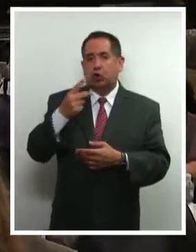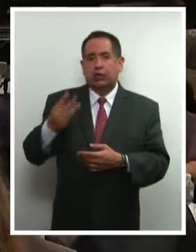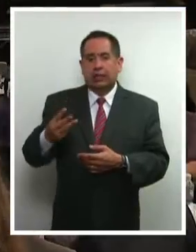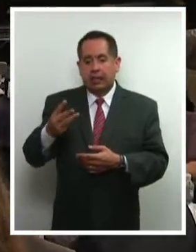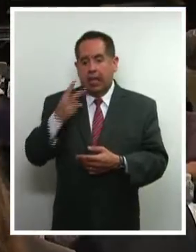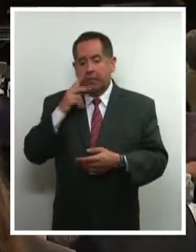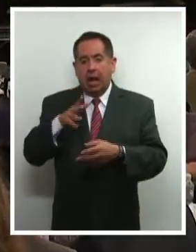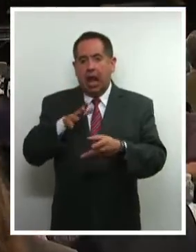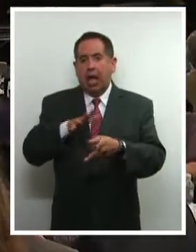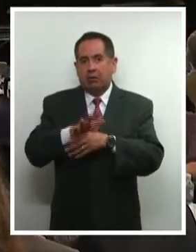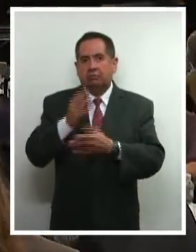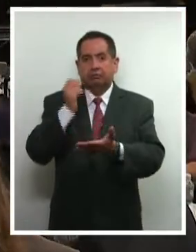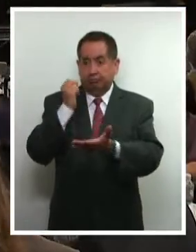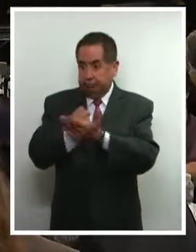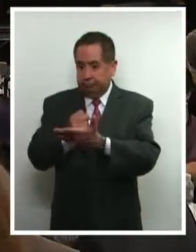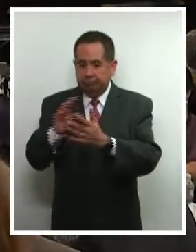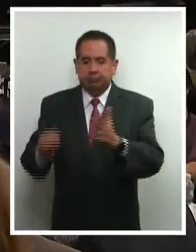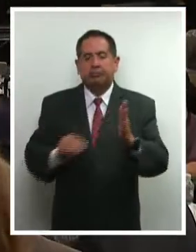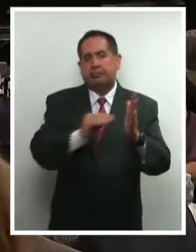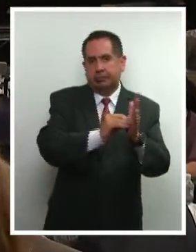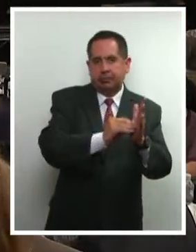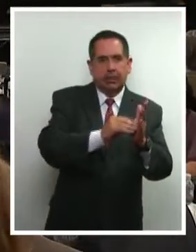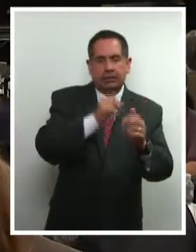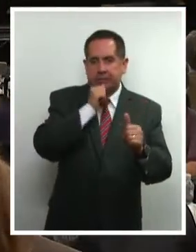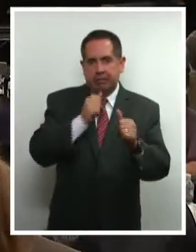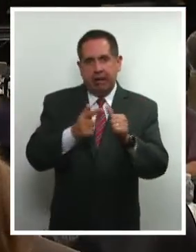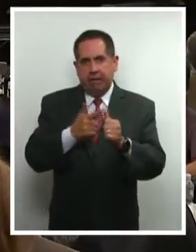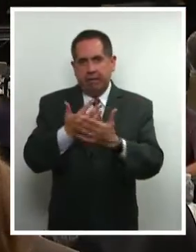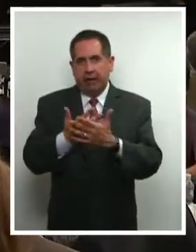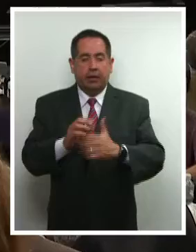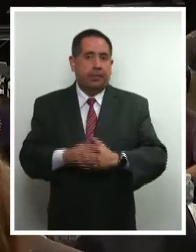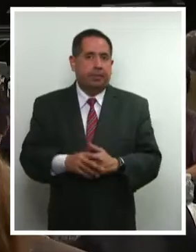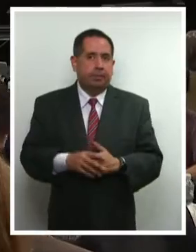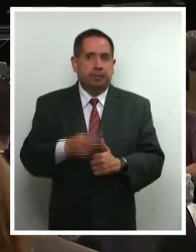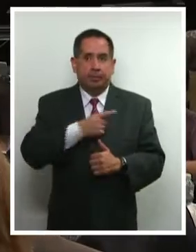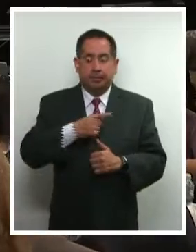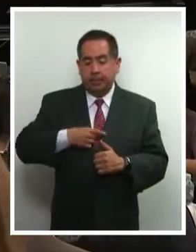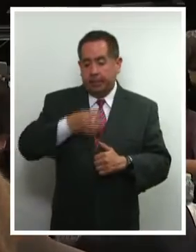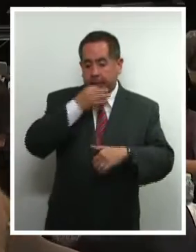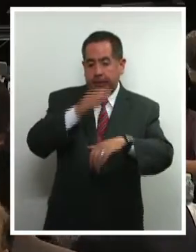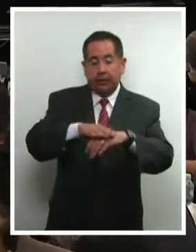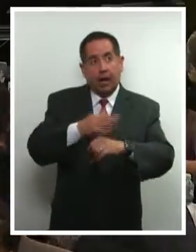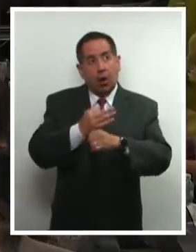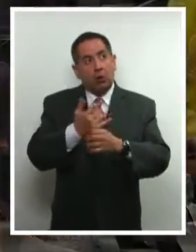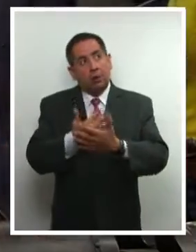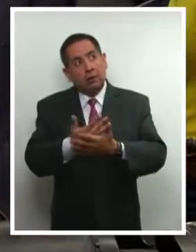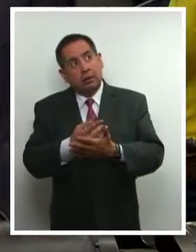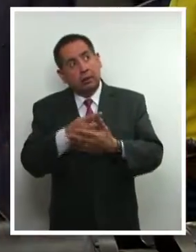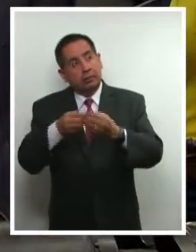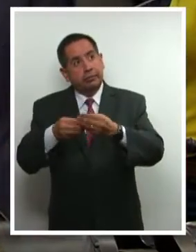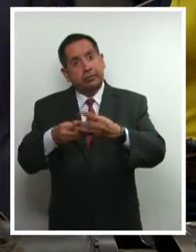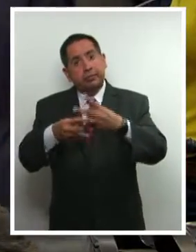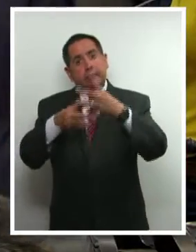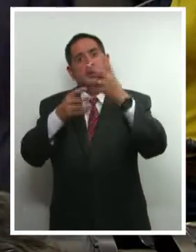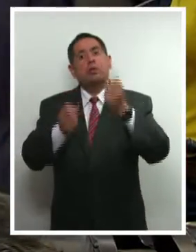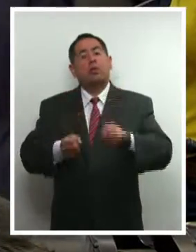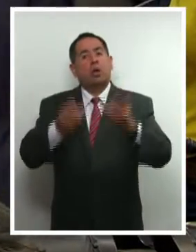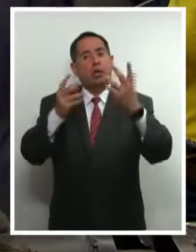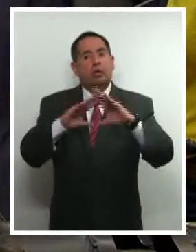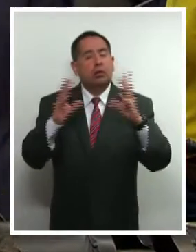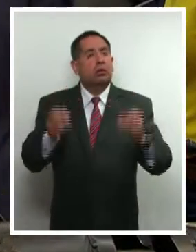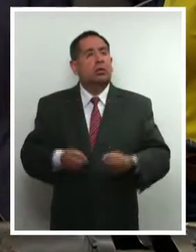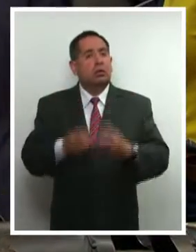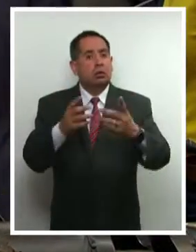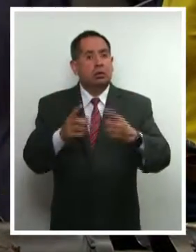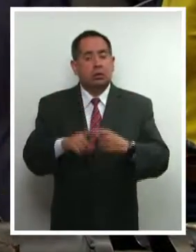pueda quedar en el proyecto de decreto. Hay que mencionar que hasta el momento en el tablero electrónico se han